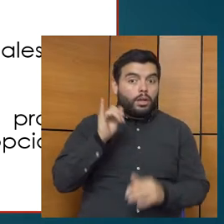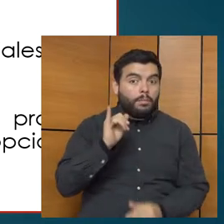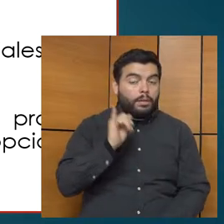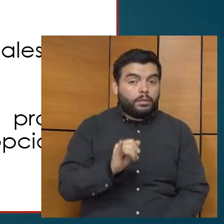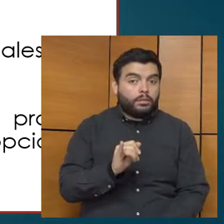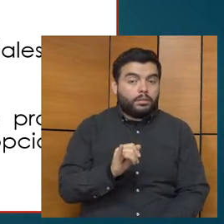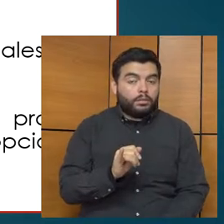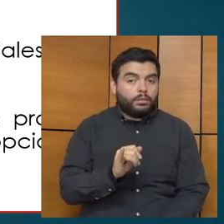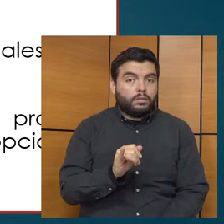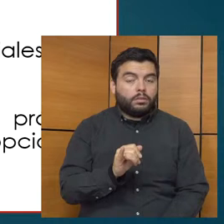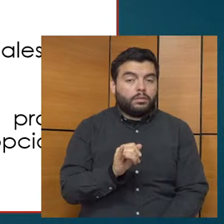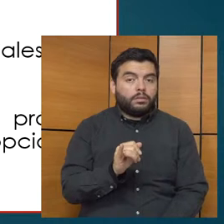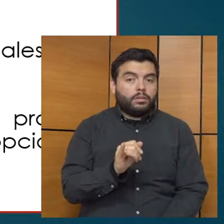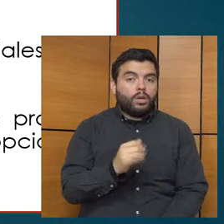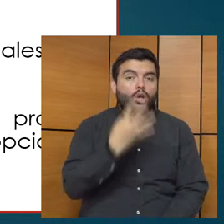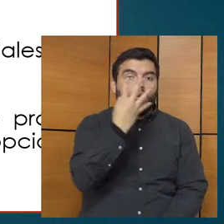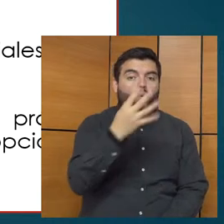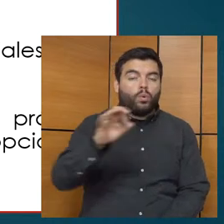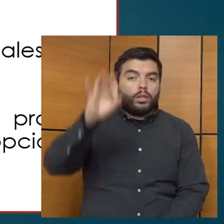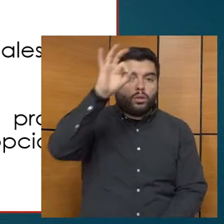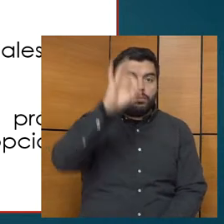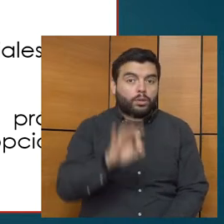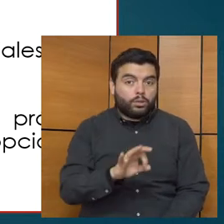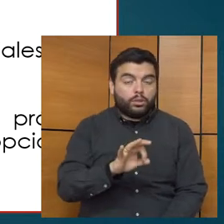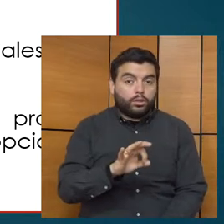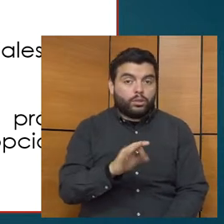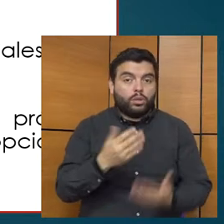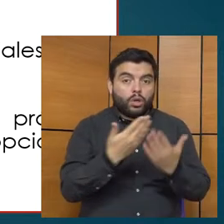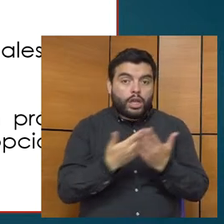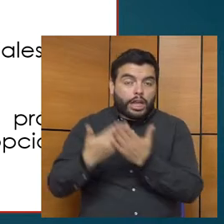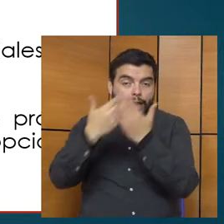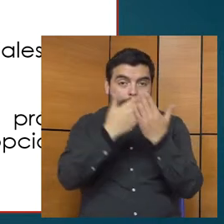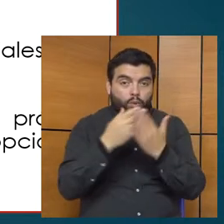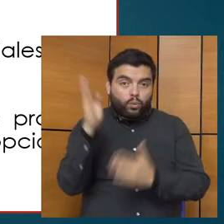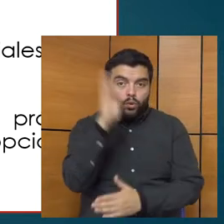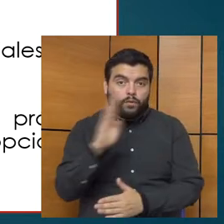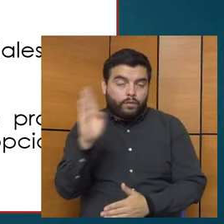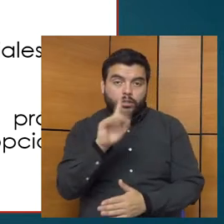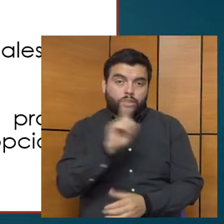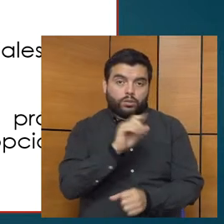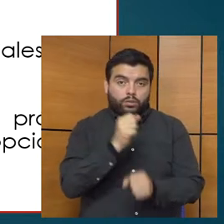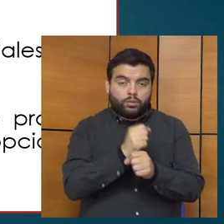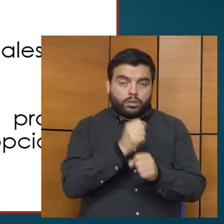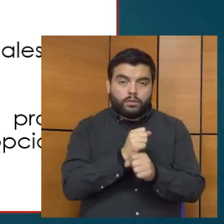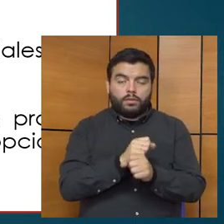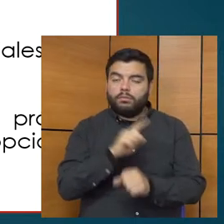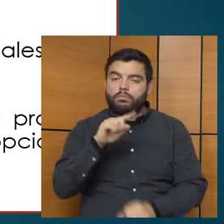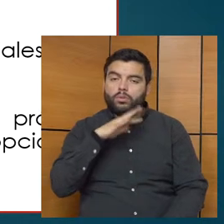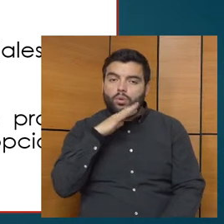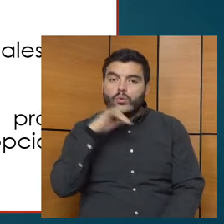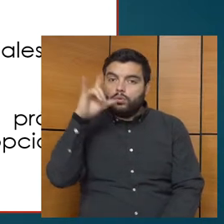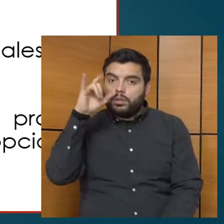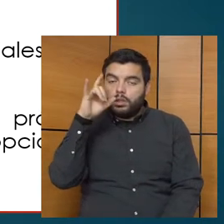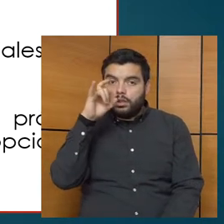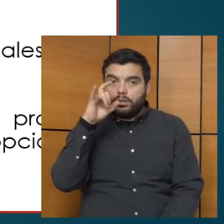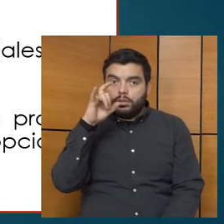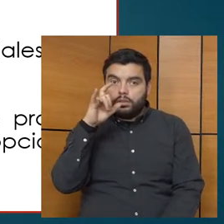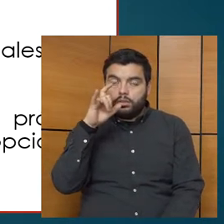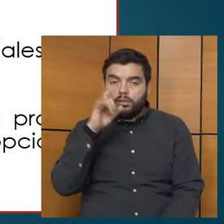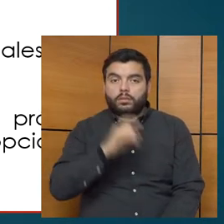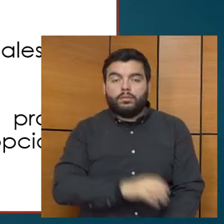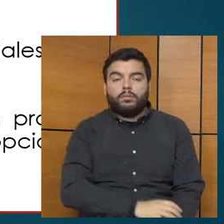el 97,4% de personas con estudios básicos que no trabajan no usan esa red. Por tanto, es un grupo ahí muy